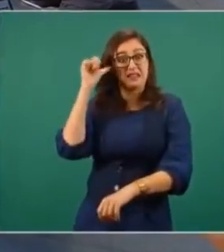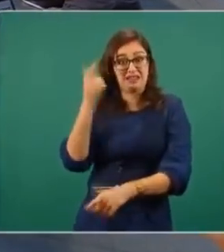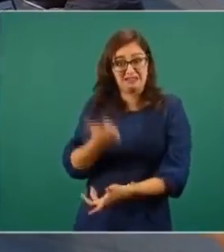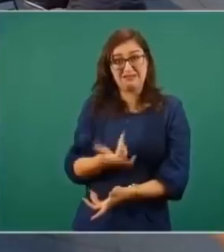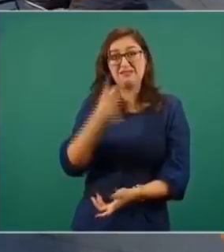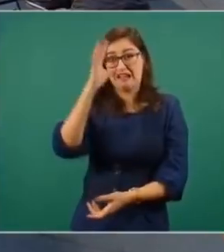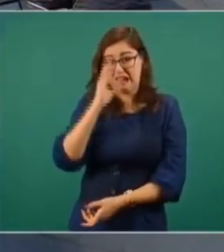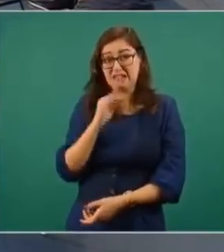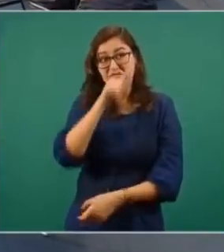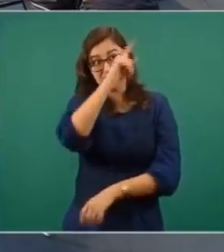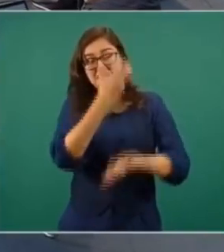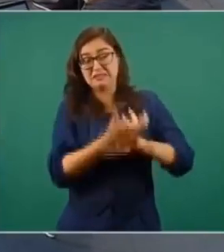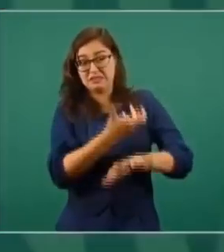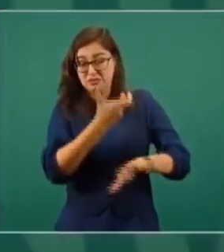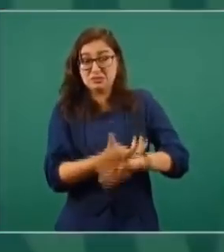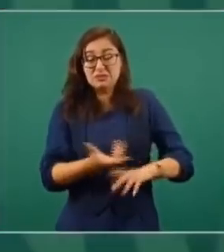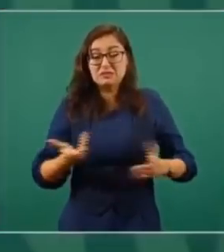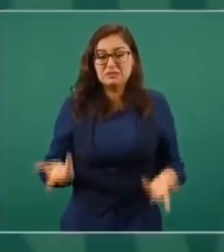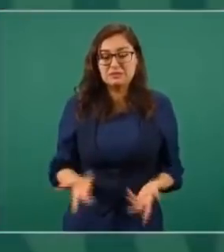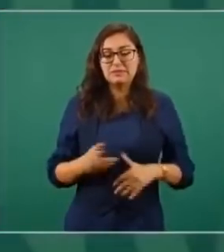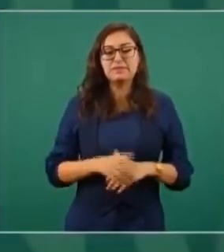la autosuficiencia,